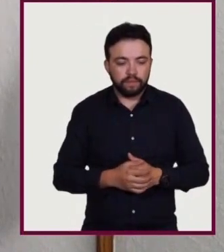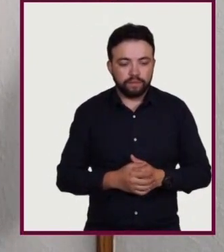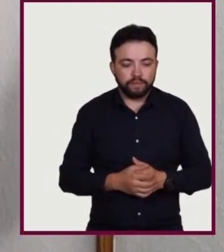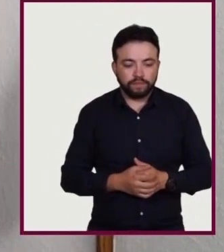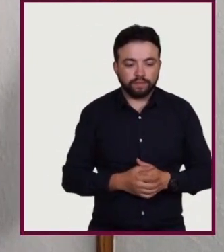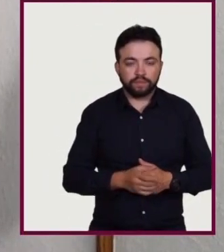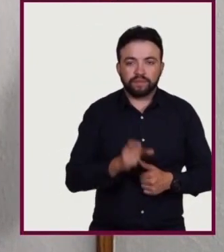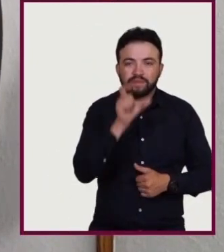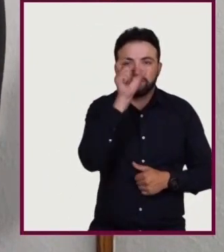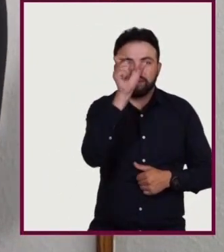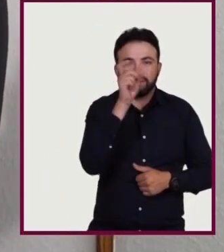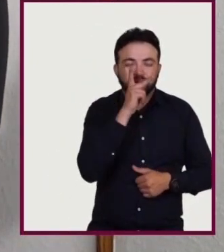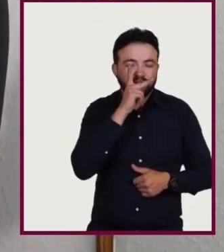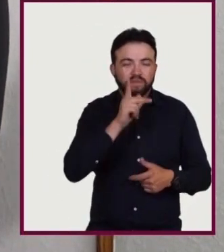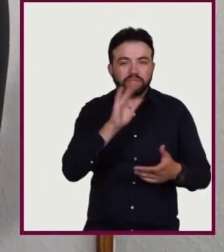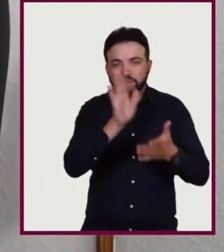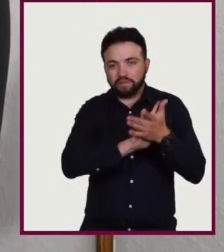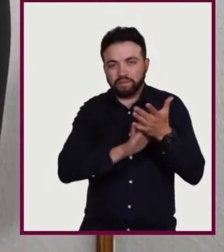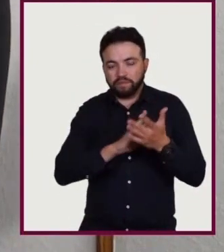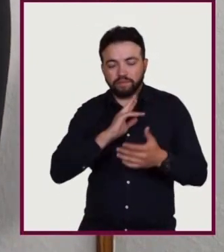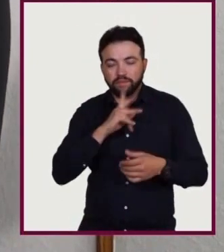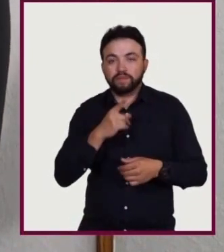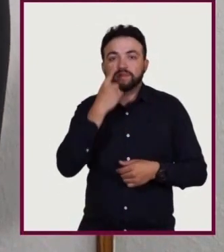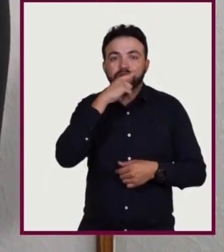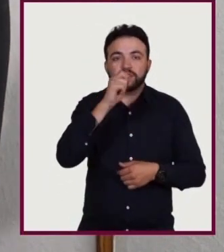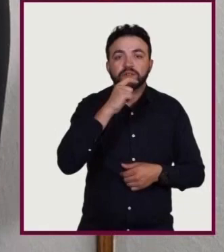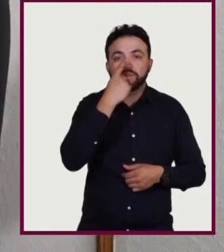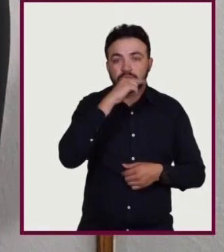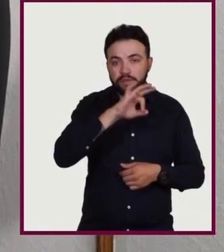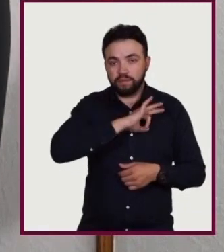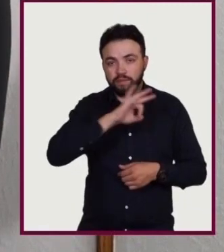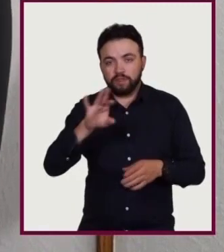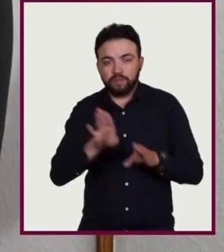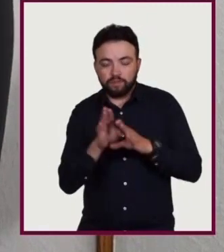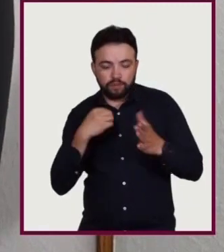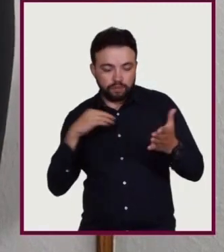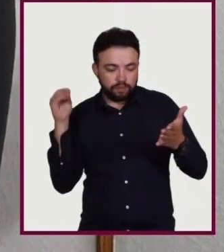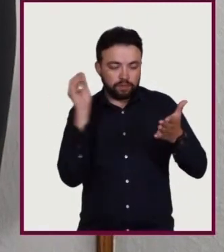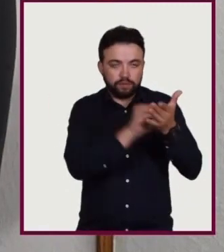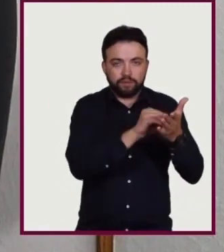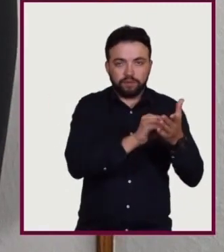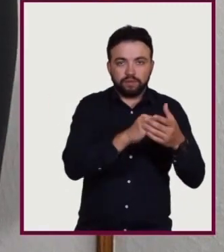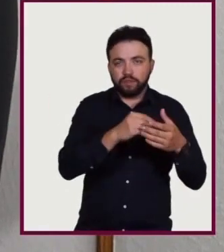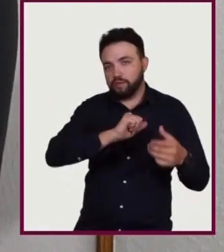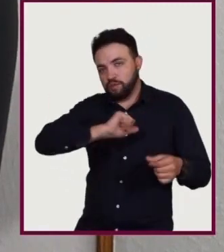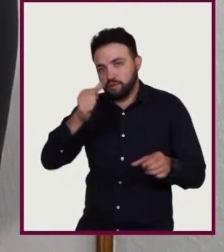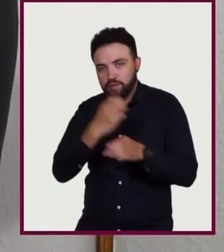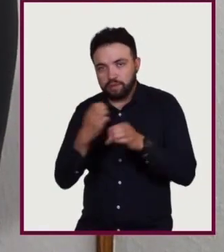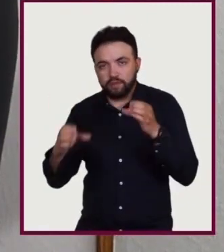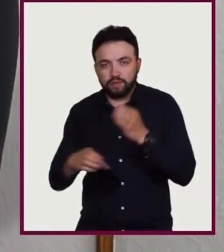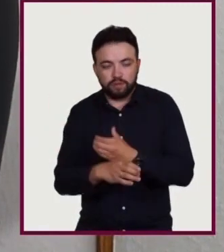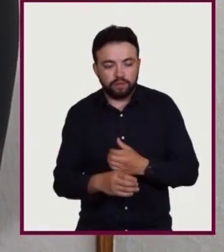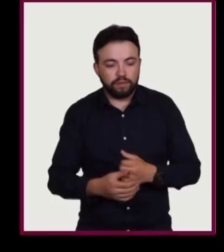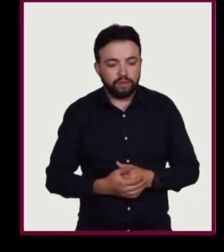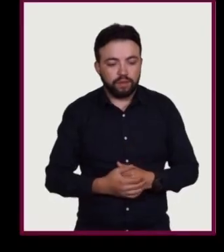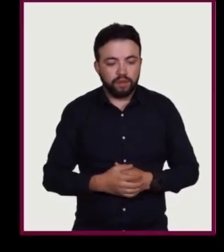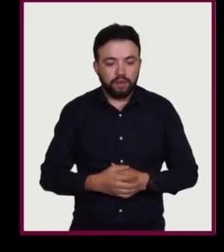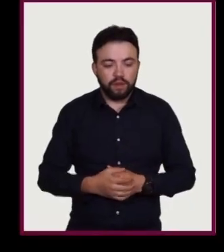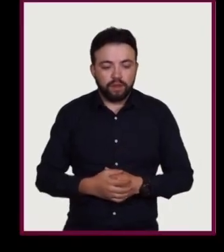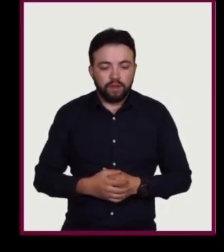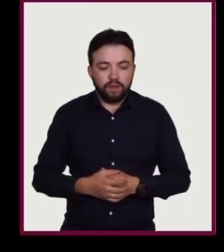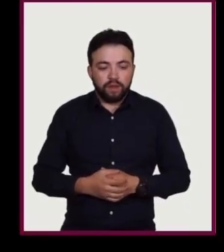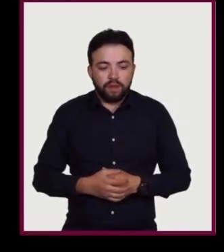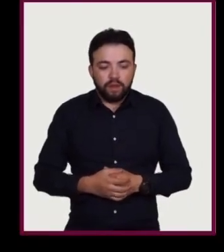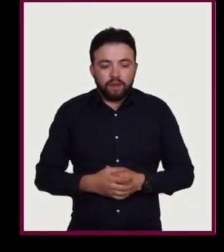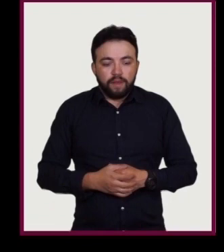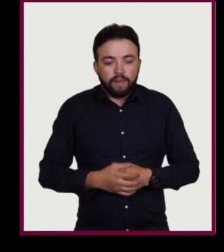los textos para poder ponerle los textos que nosotros tenemos, ¿no? Para tener la plantilla. Para poder tener la